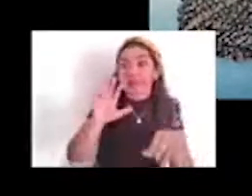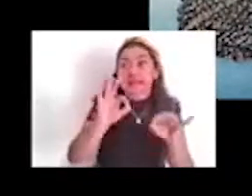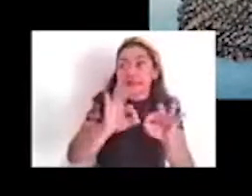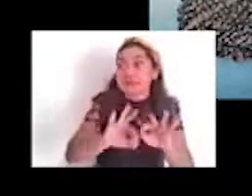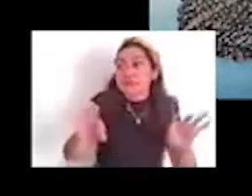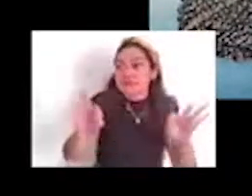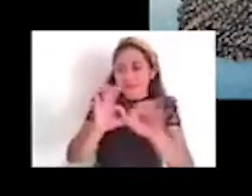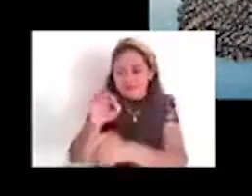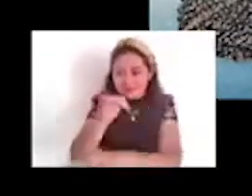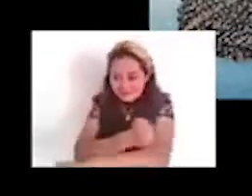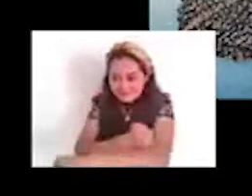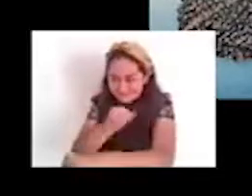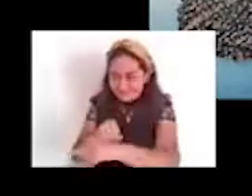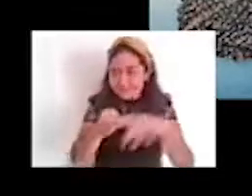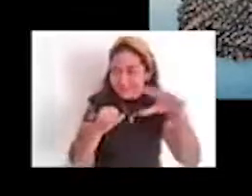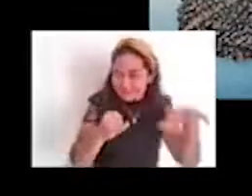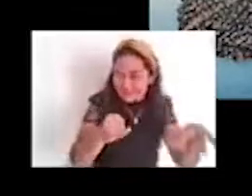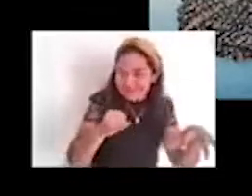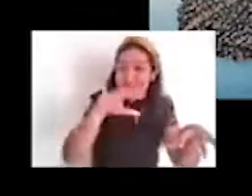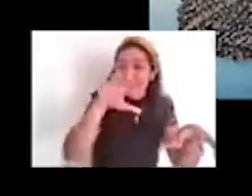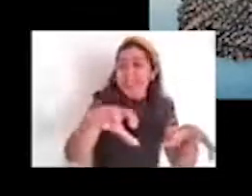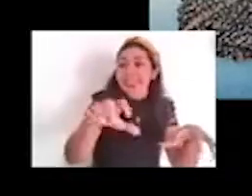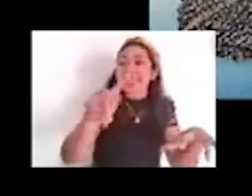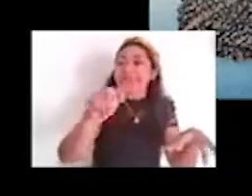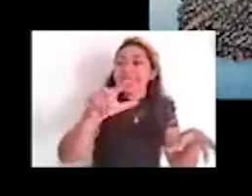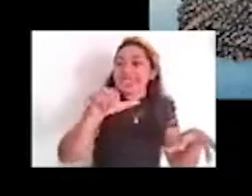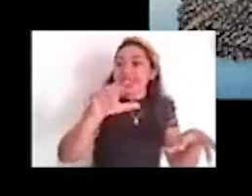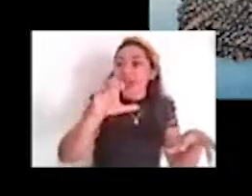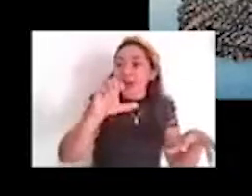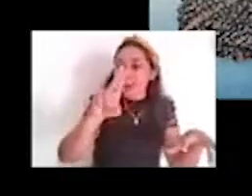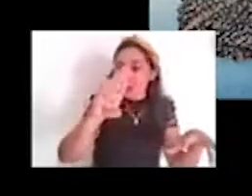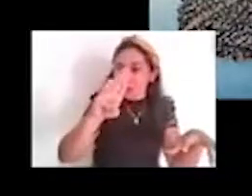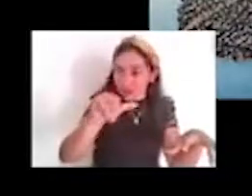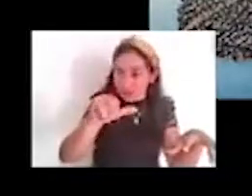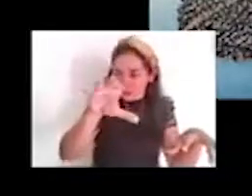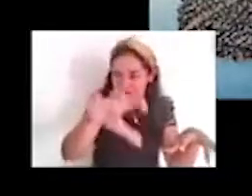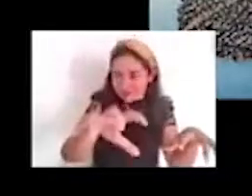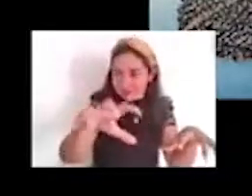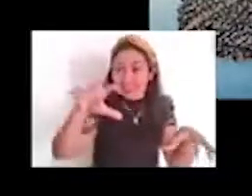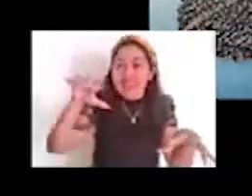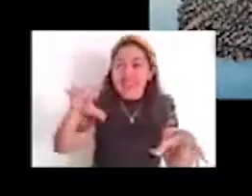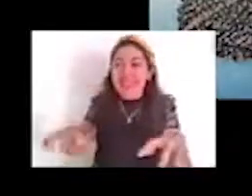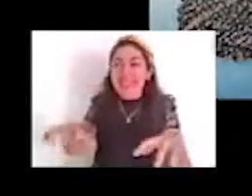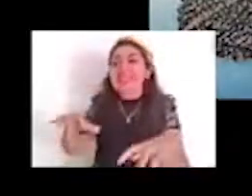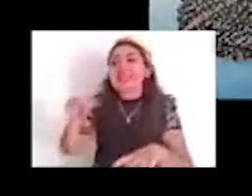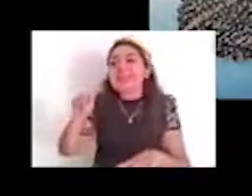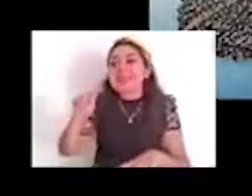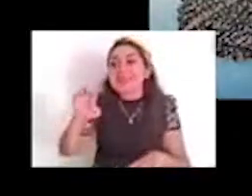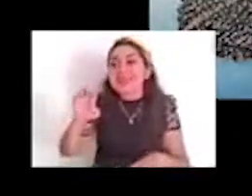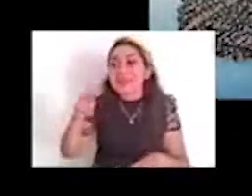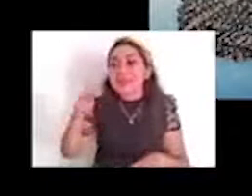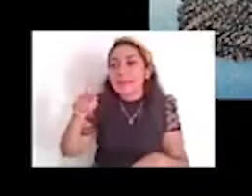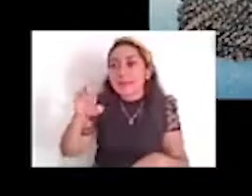Tacuba al centro, la calzada del Tepeyac a la izquierda, y de Tlatelolco la calzada que